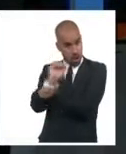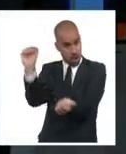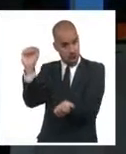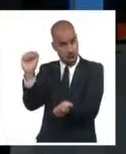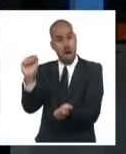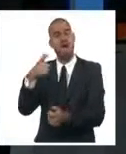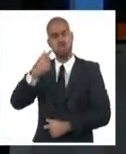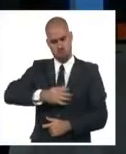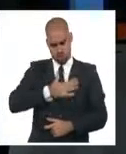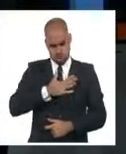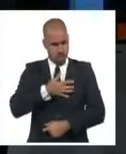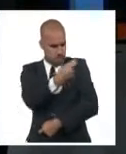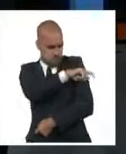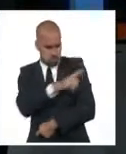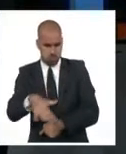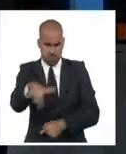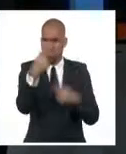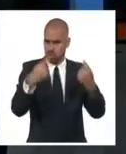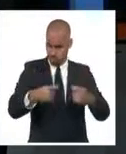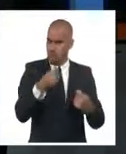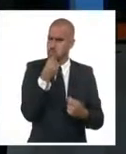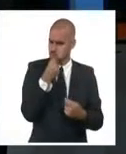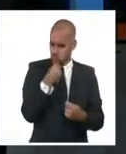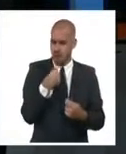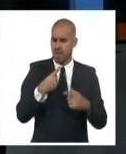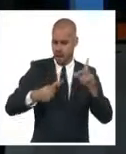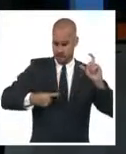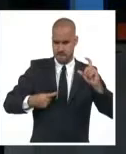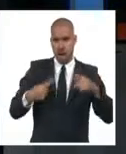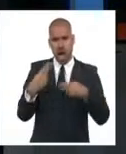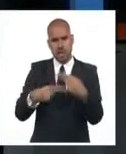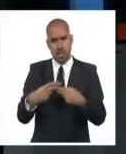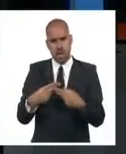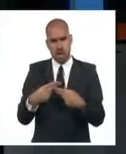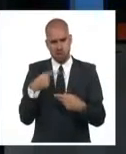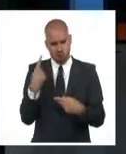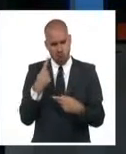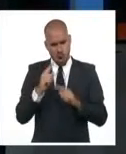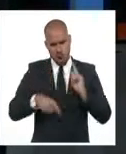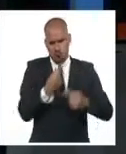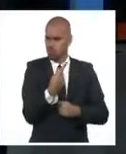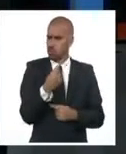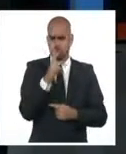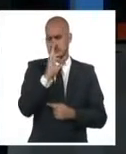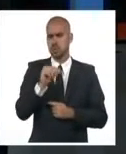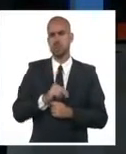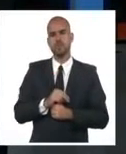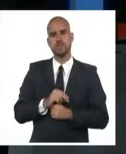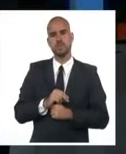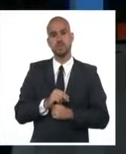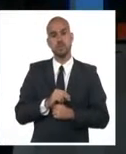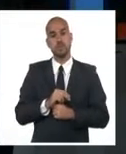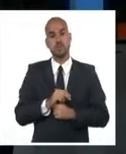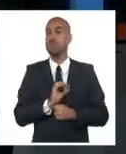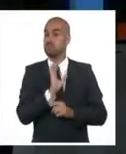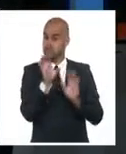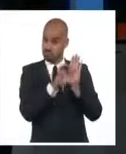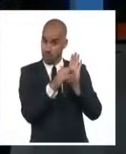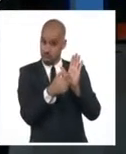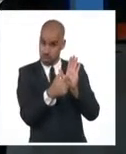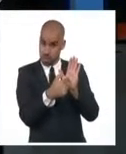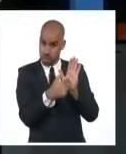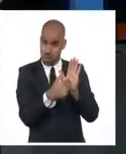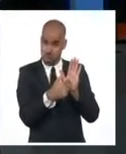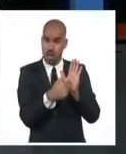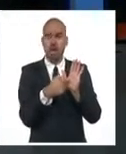del pueblo a poseer y portar armas no será infringido. Ese precepto constitucional se ha